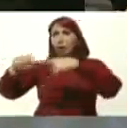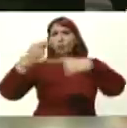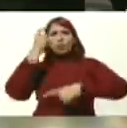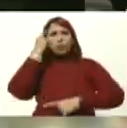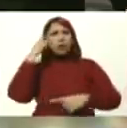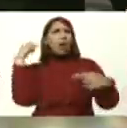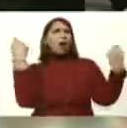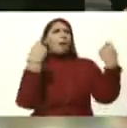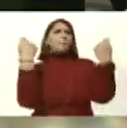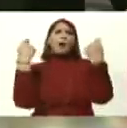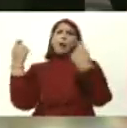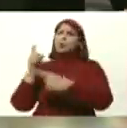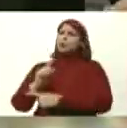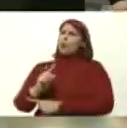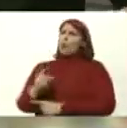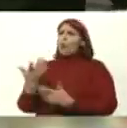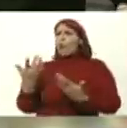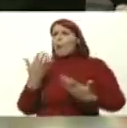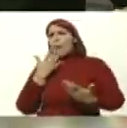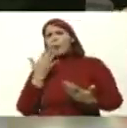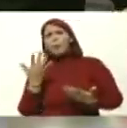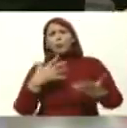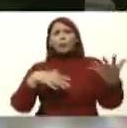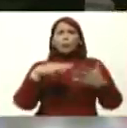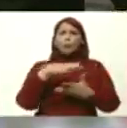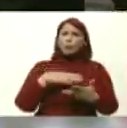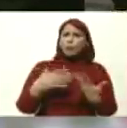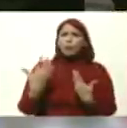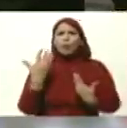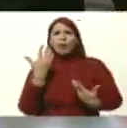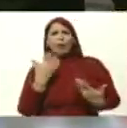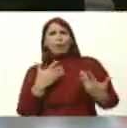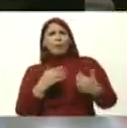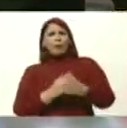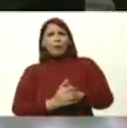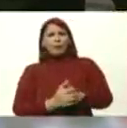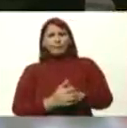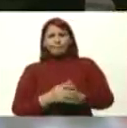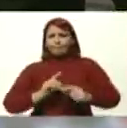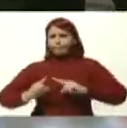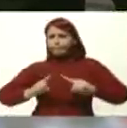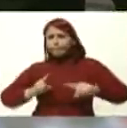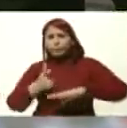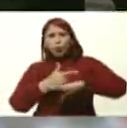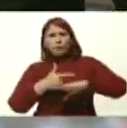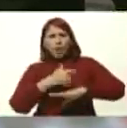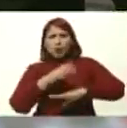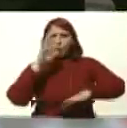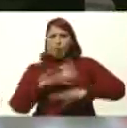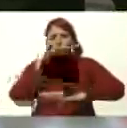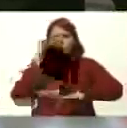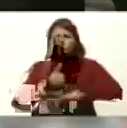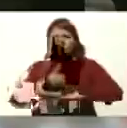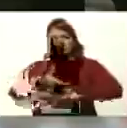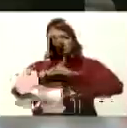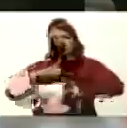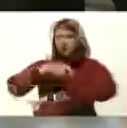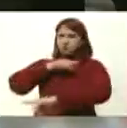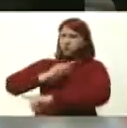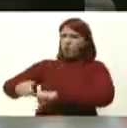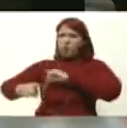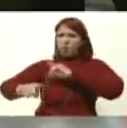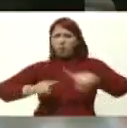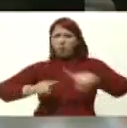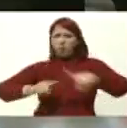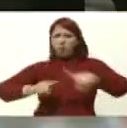No, la falta de eficiencia del gobierno. Es el gobierno el culpable por esto y por